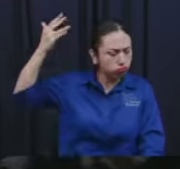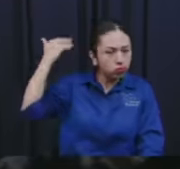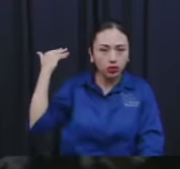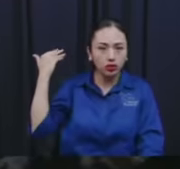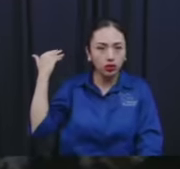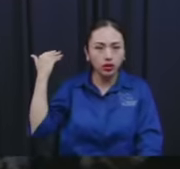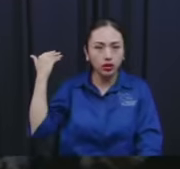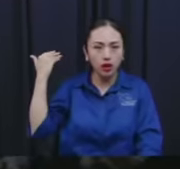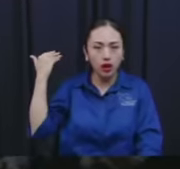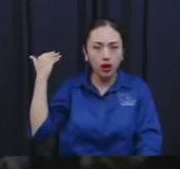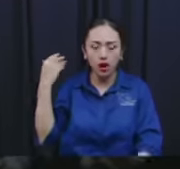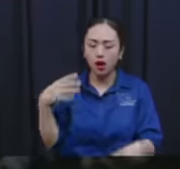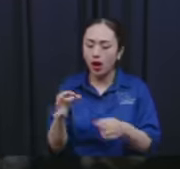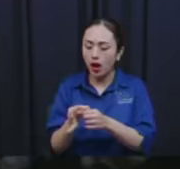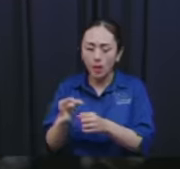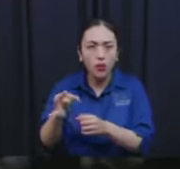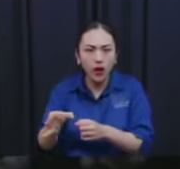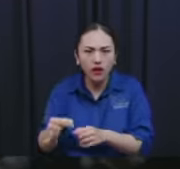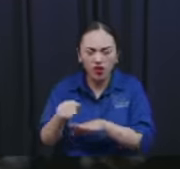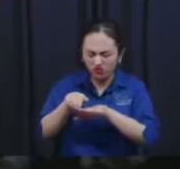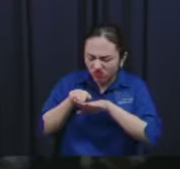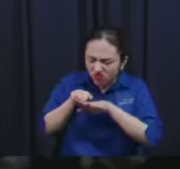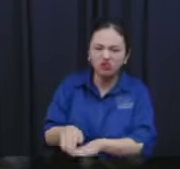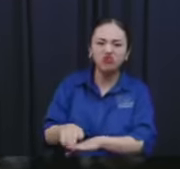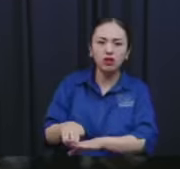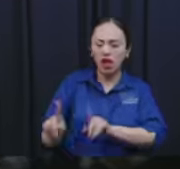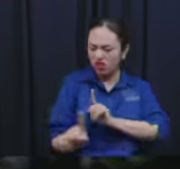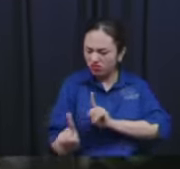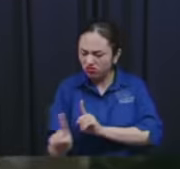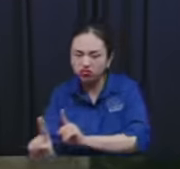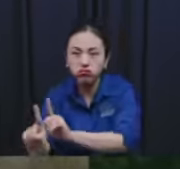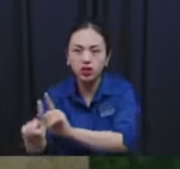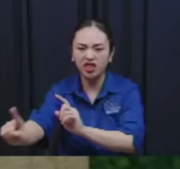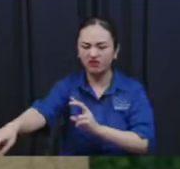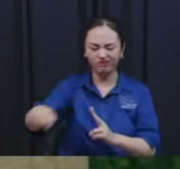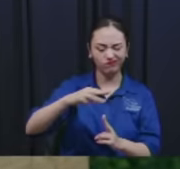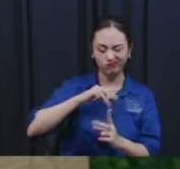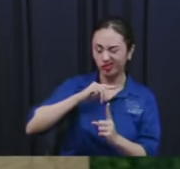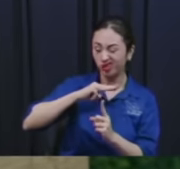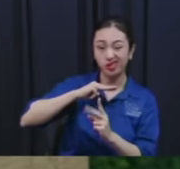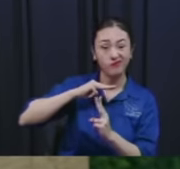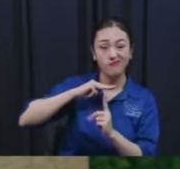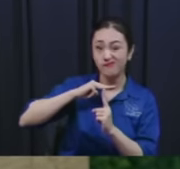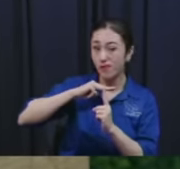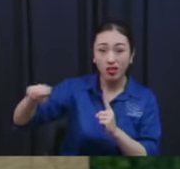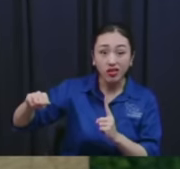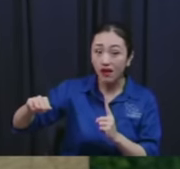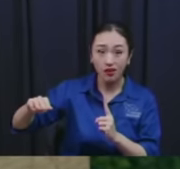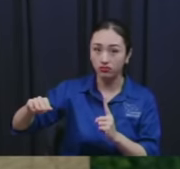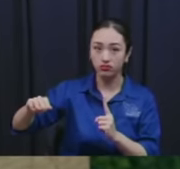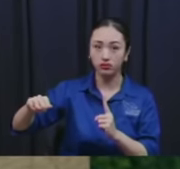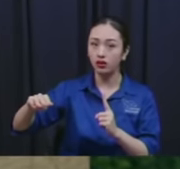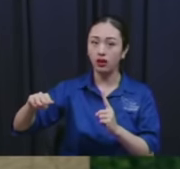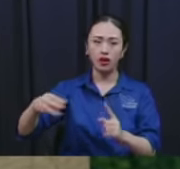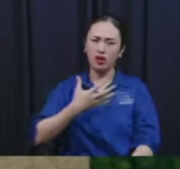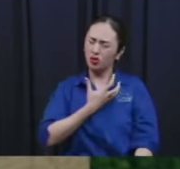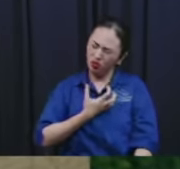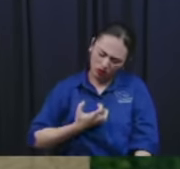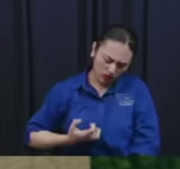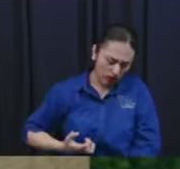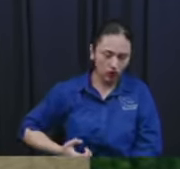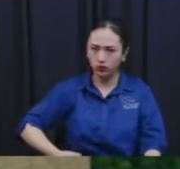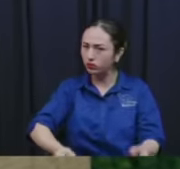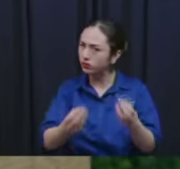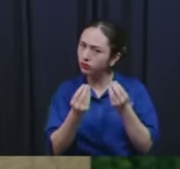los los fastidiaba y los perseguían y los masacra Ban eh ha sufrido ha sufrido cuando